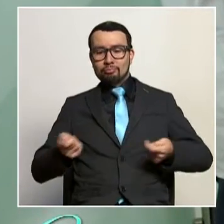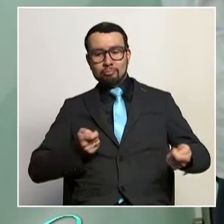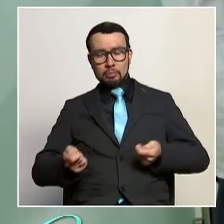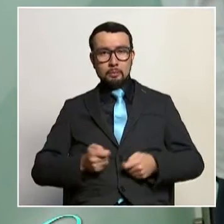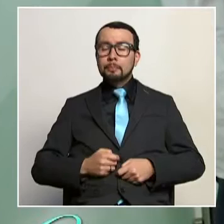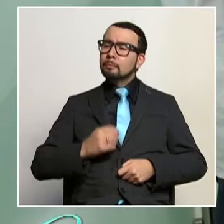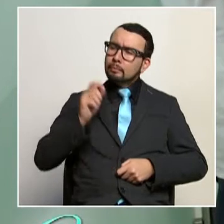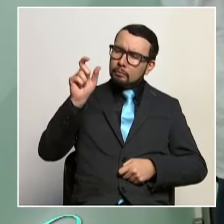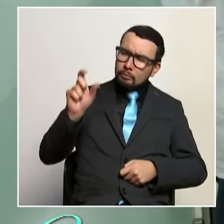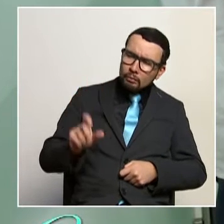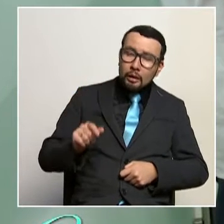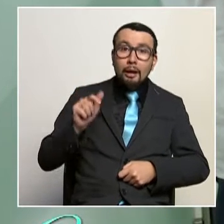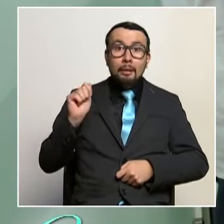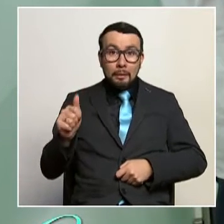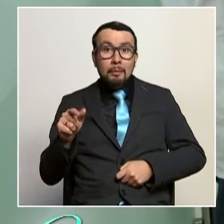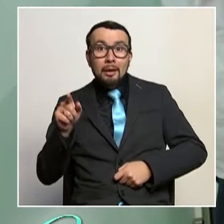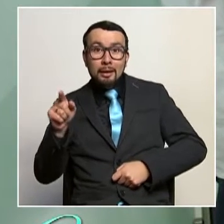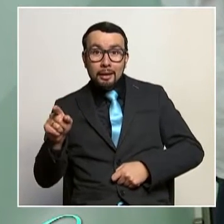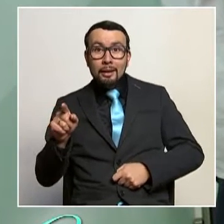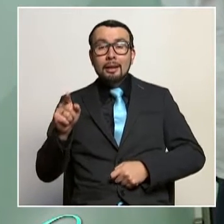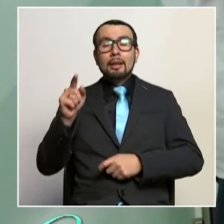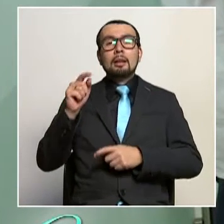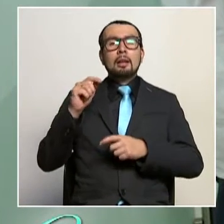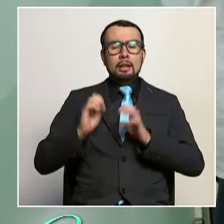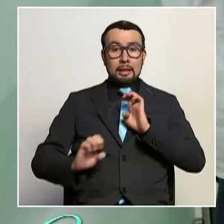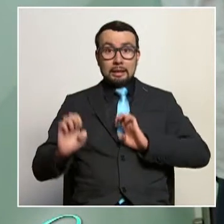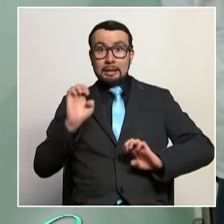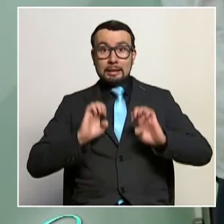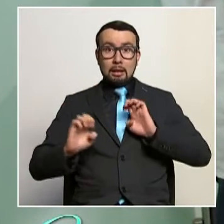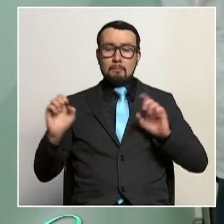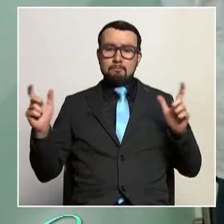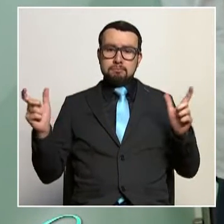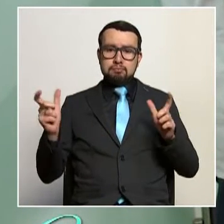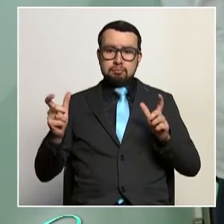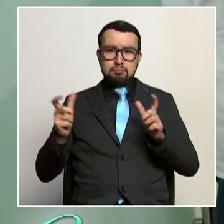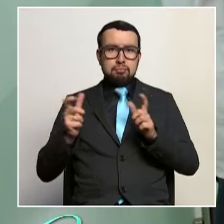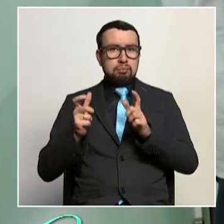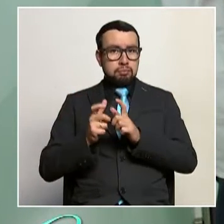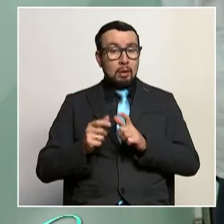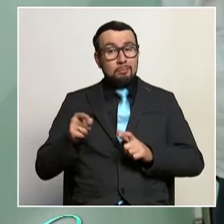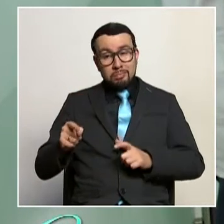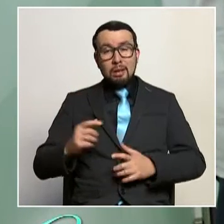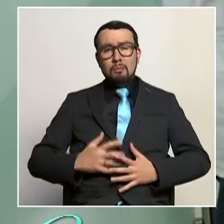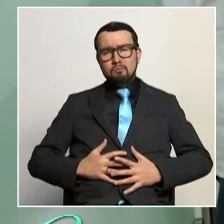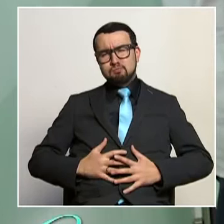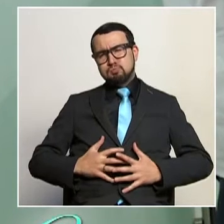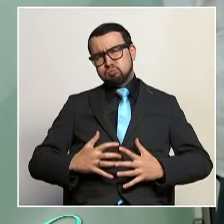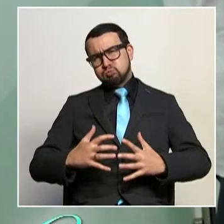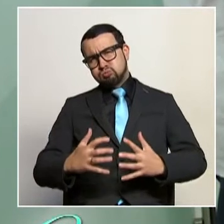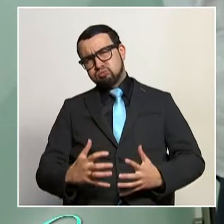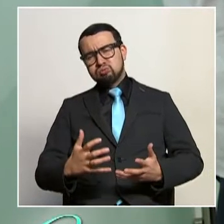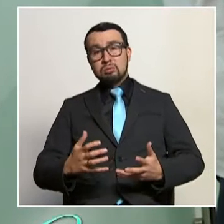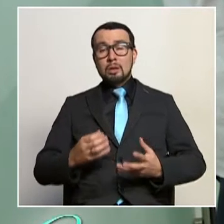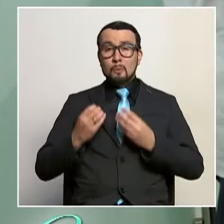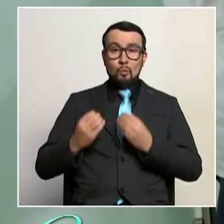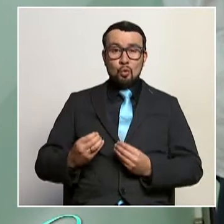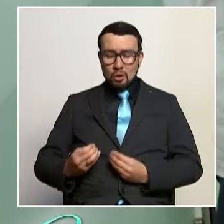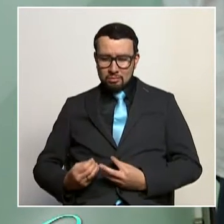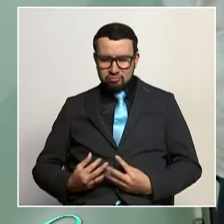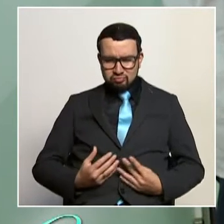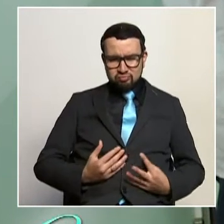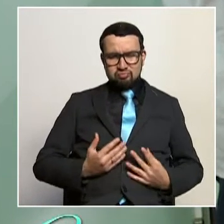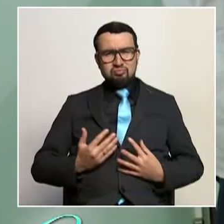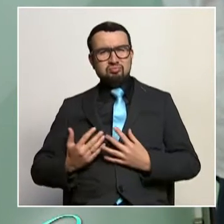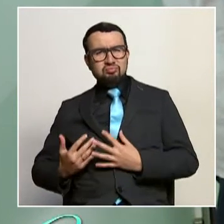una disminución a nivel de su estado inmunológico, porque todo eso, inflamación, toda esa generación de fermentación,